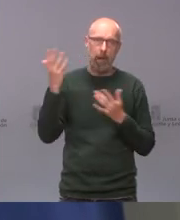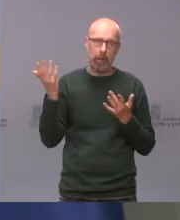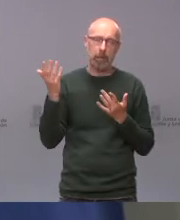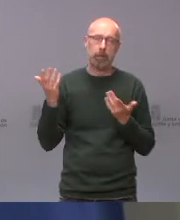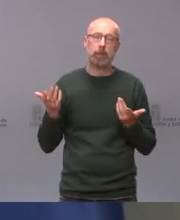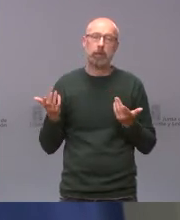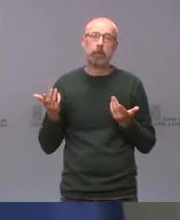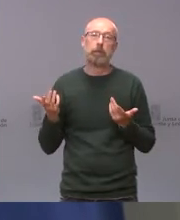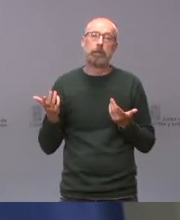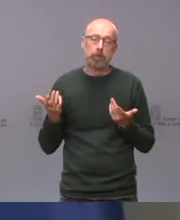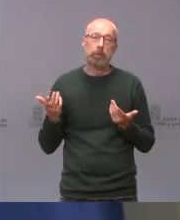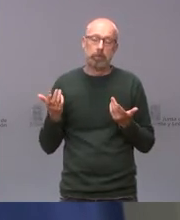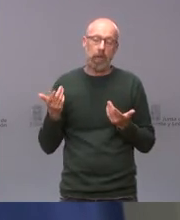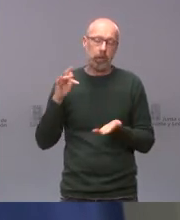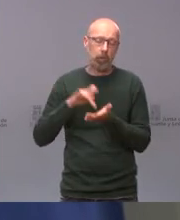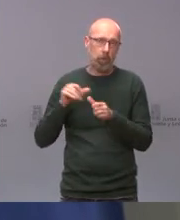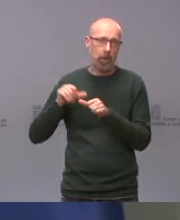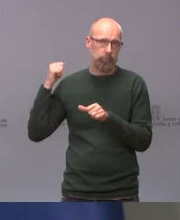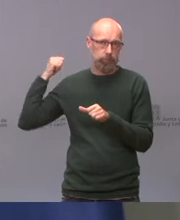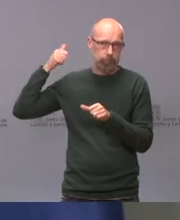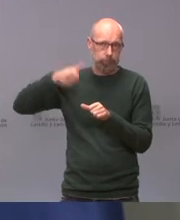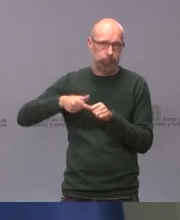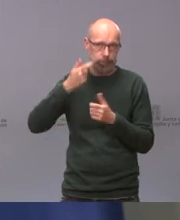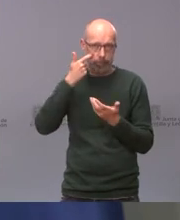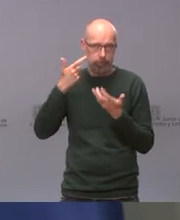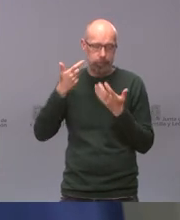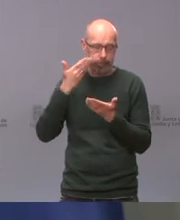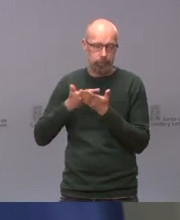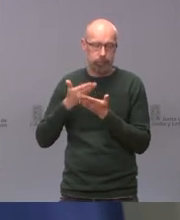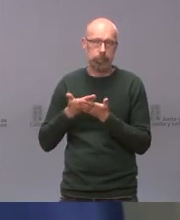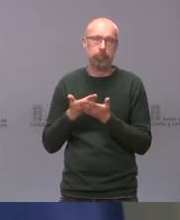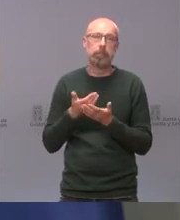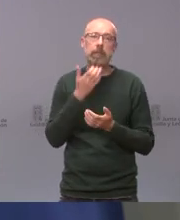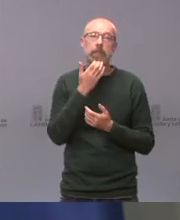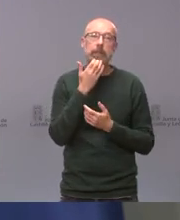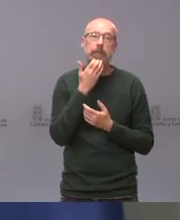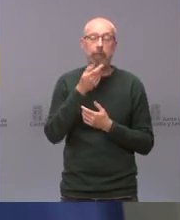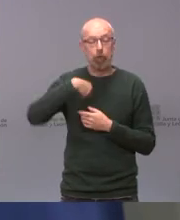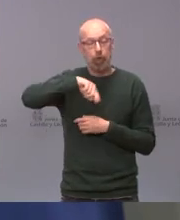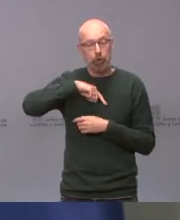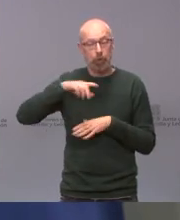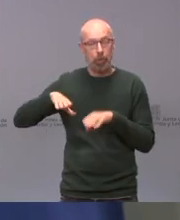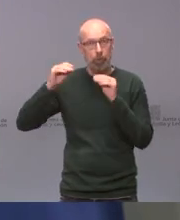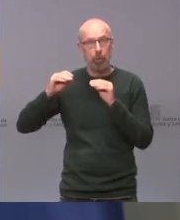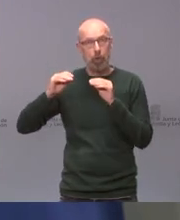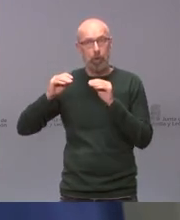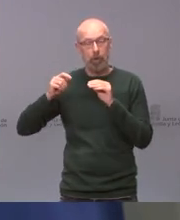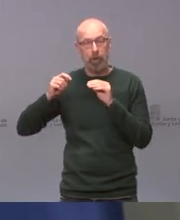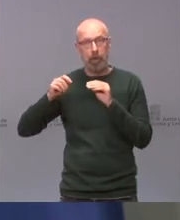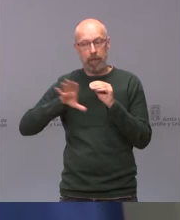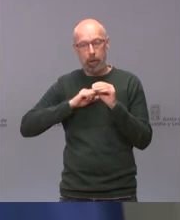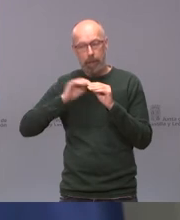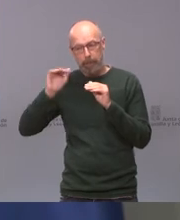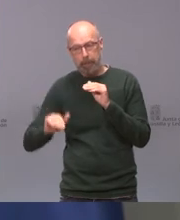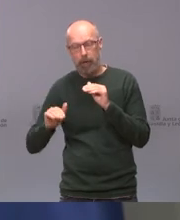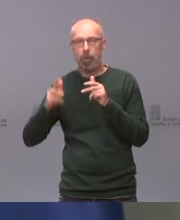y esperamos que a medida que bajemos nosotros la incidencia y que la baje el País Vasco, pues también baje en